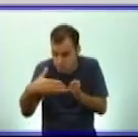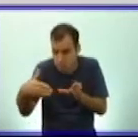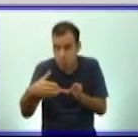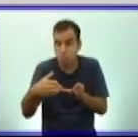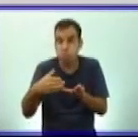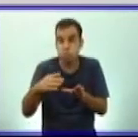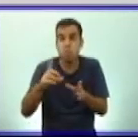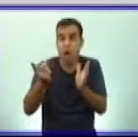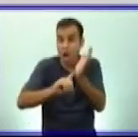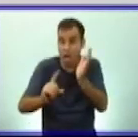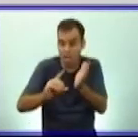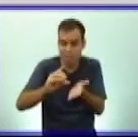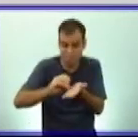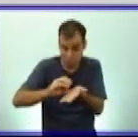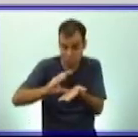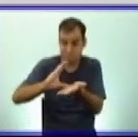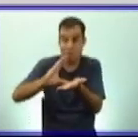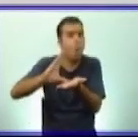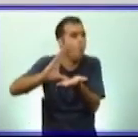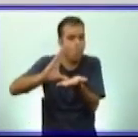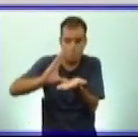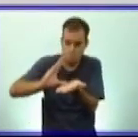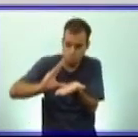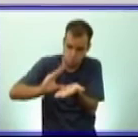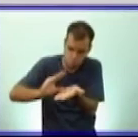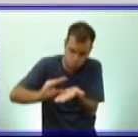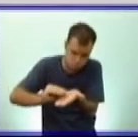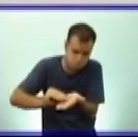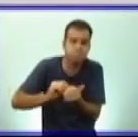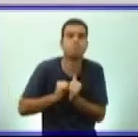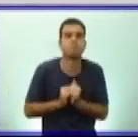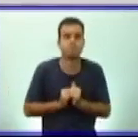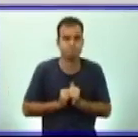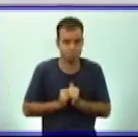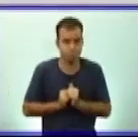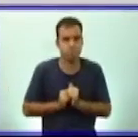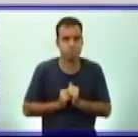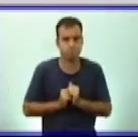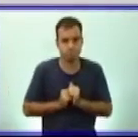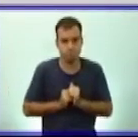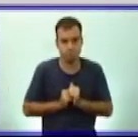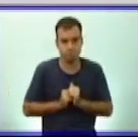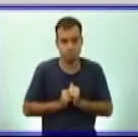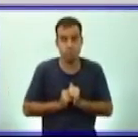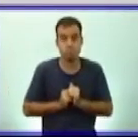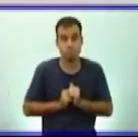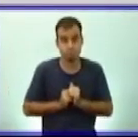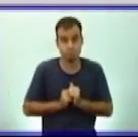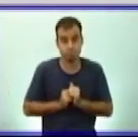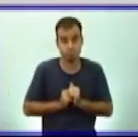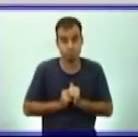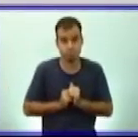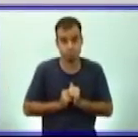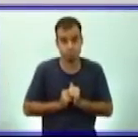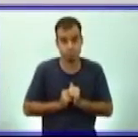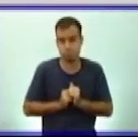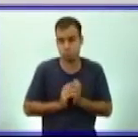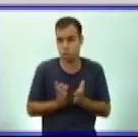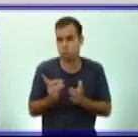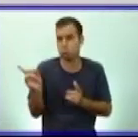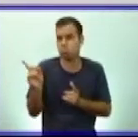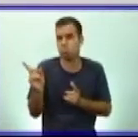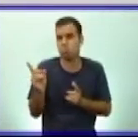es devuelta. Por tanto, la potencia que se disipa en este componente circuital es nula.